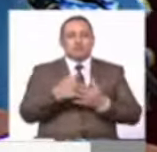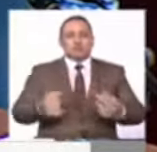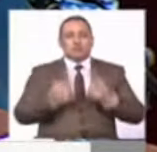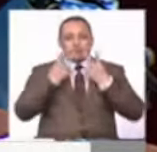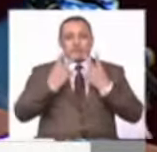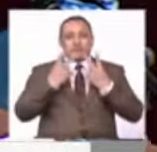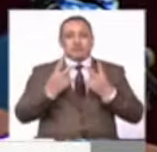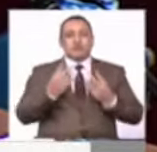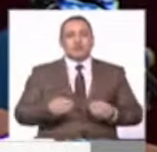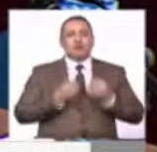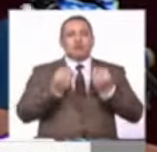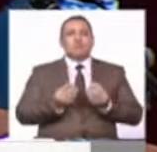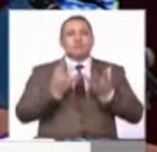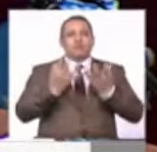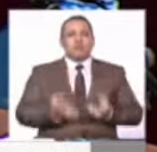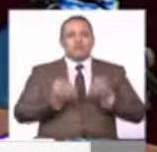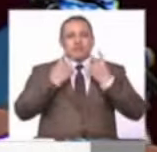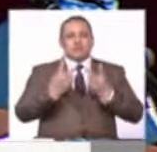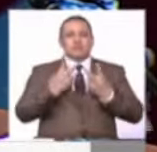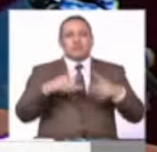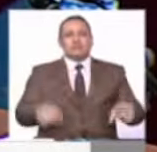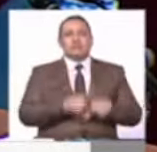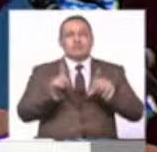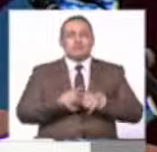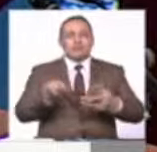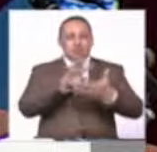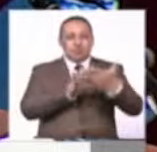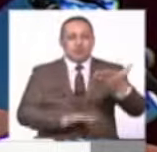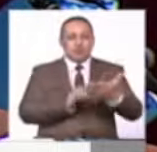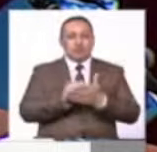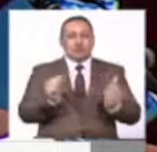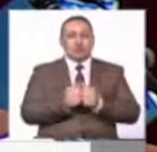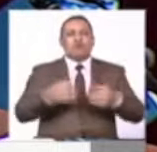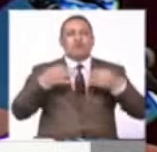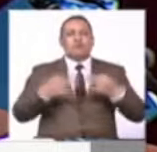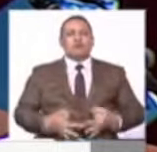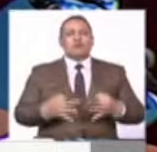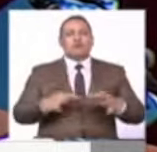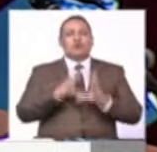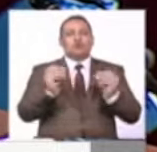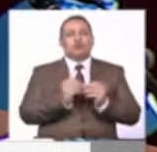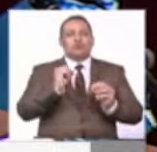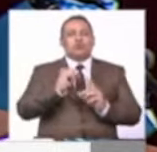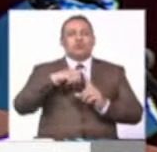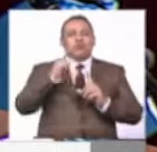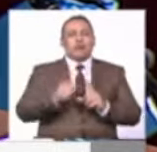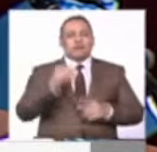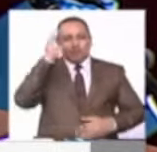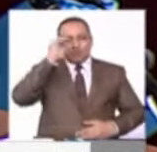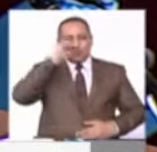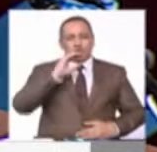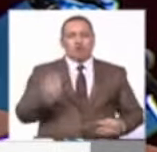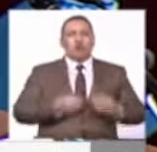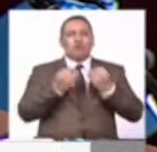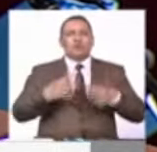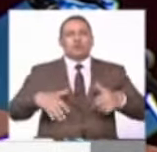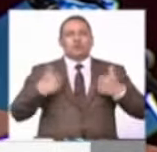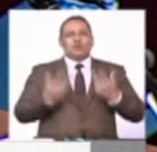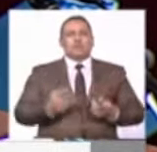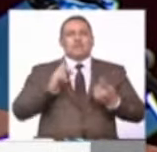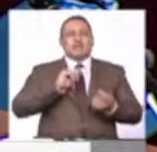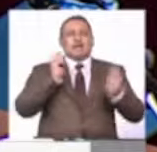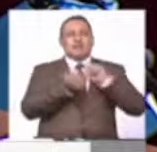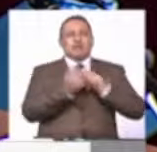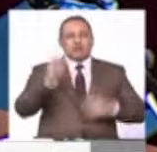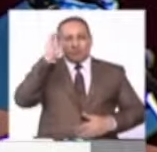ver cómo quienes ya adelantaron por escrito y confirmación y con acta una opinión pueden ahora cambiar de